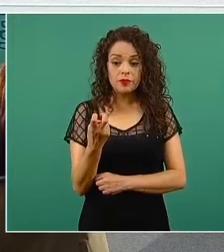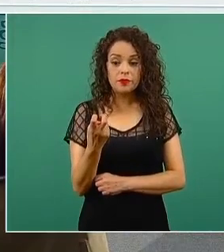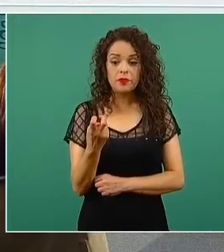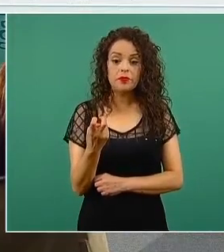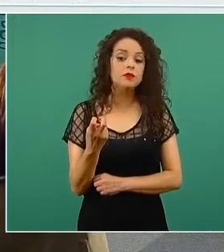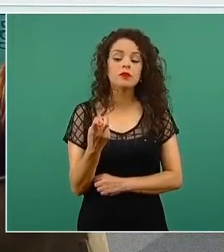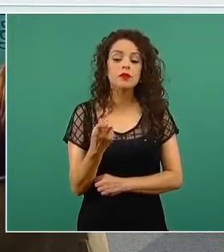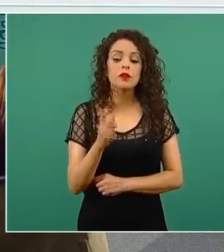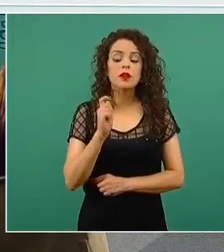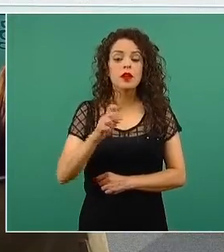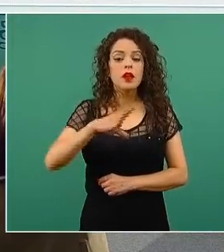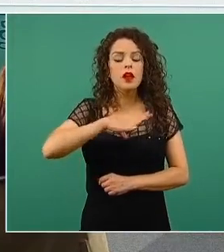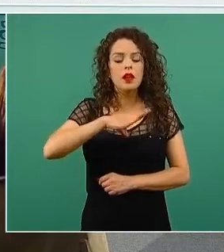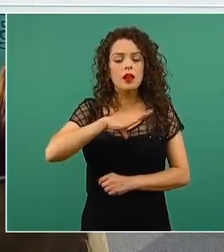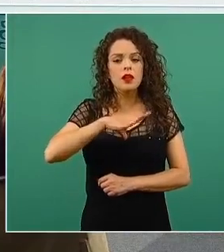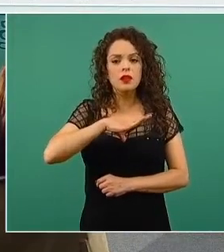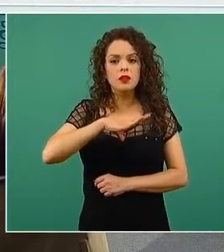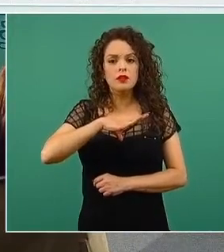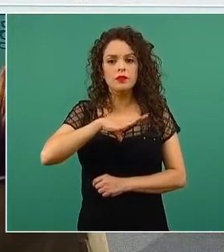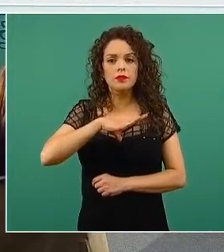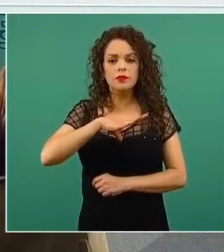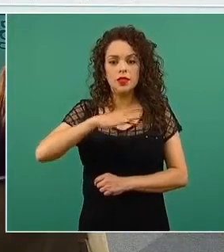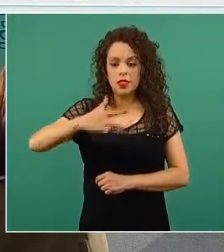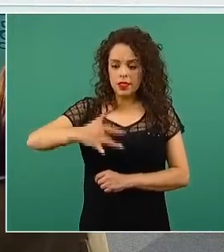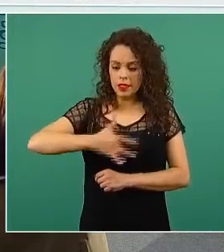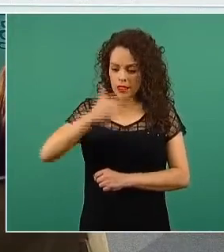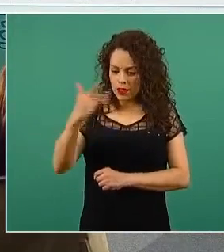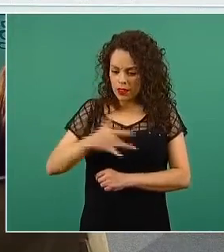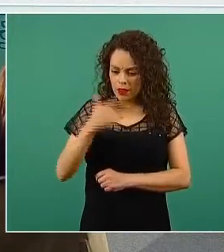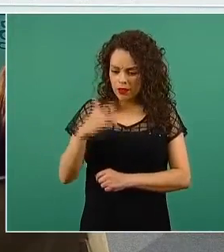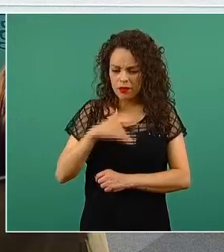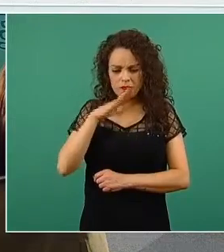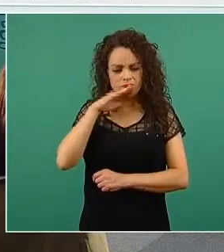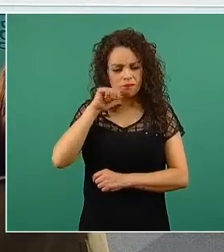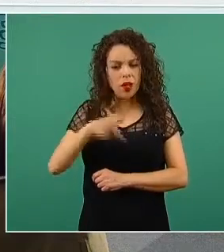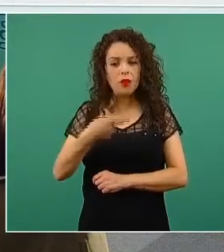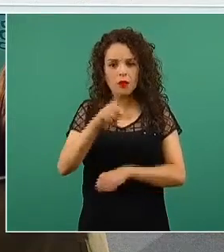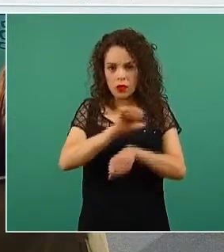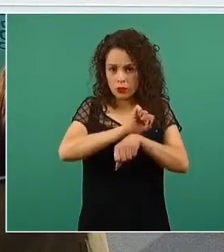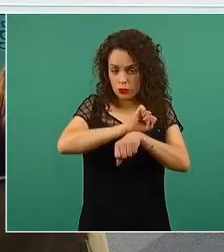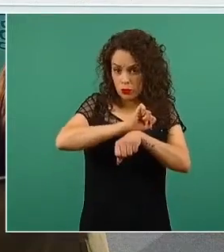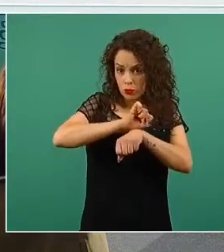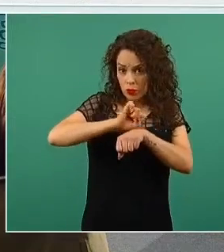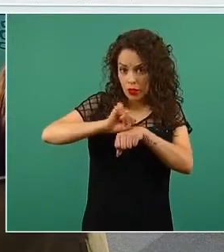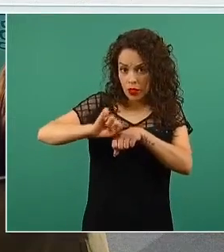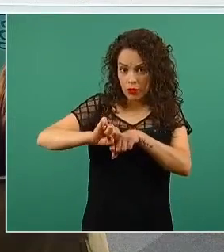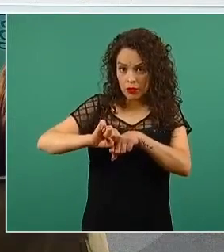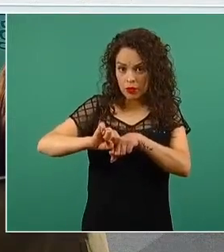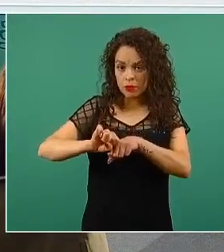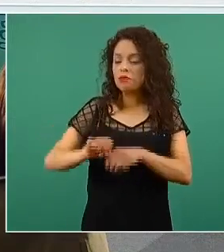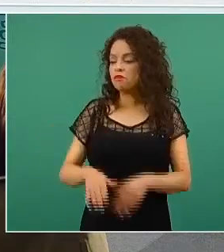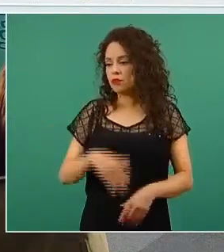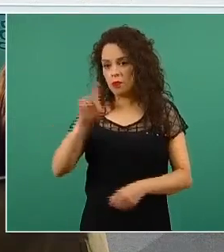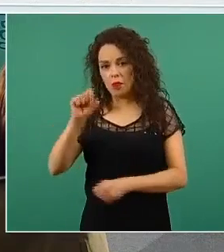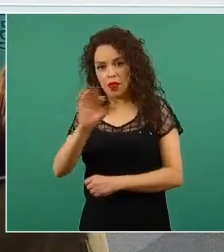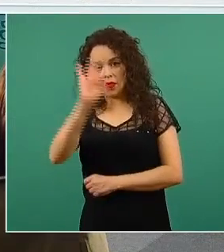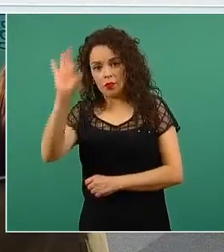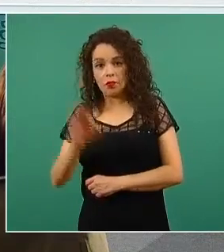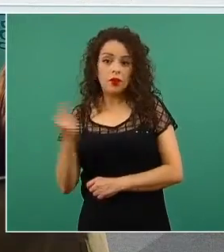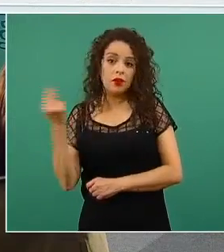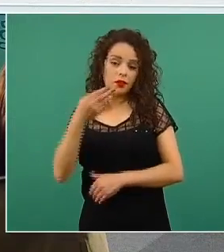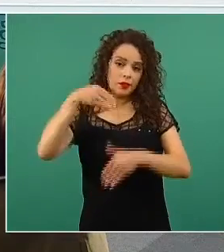tienen una sintomatología leve, el otro 20% hubieran necesitado